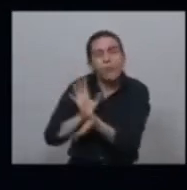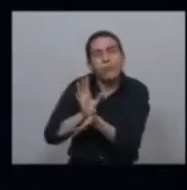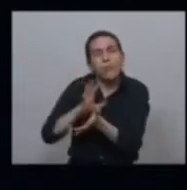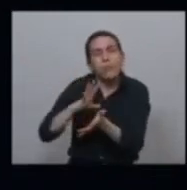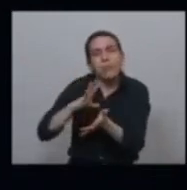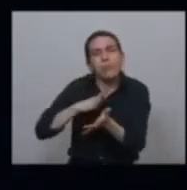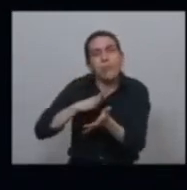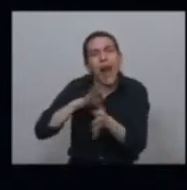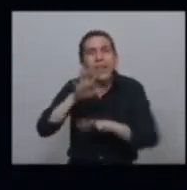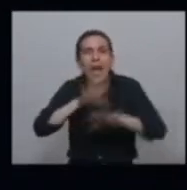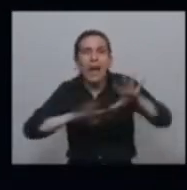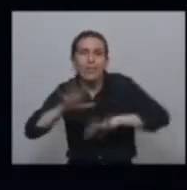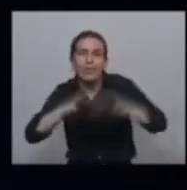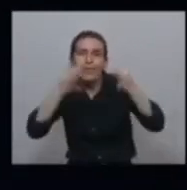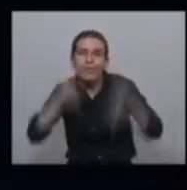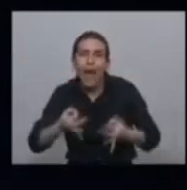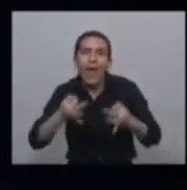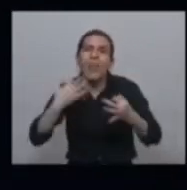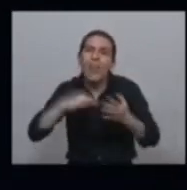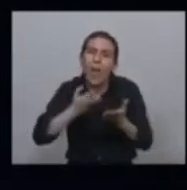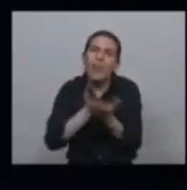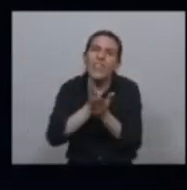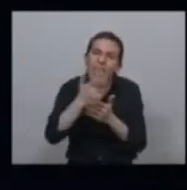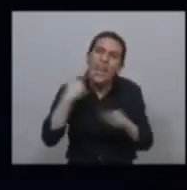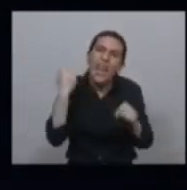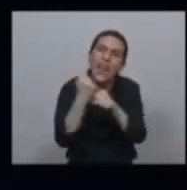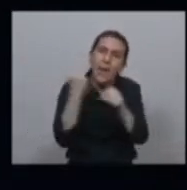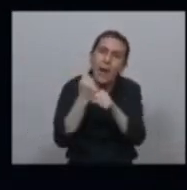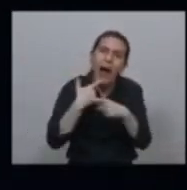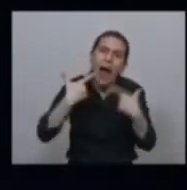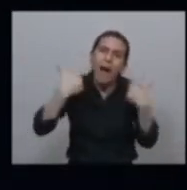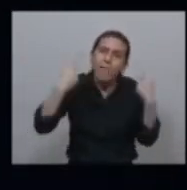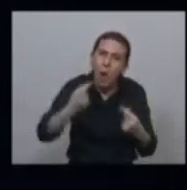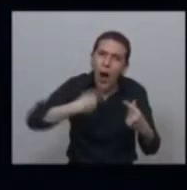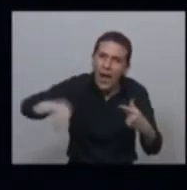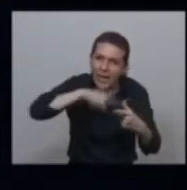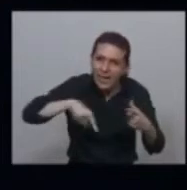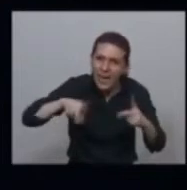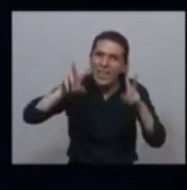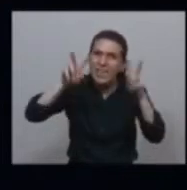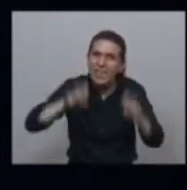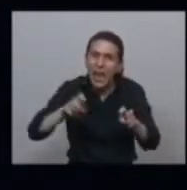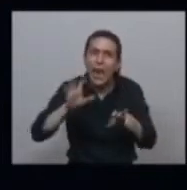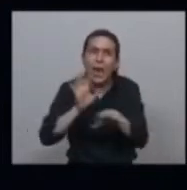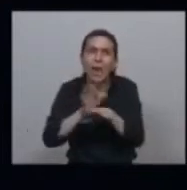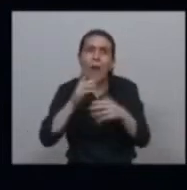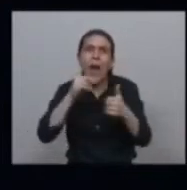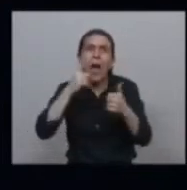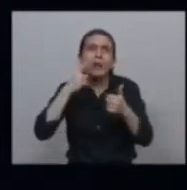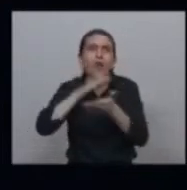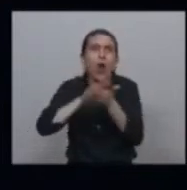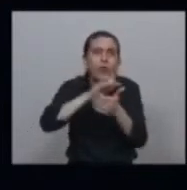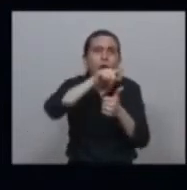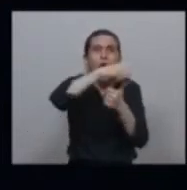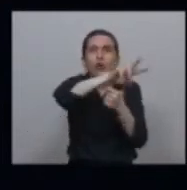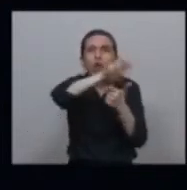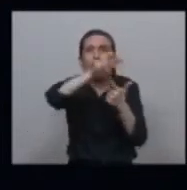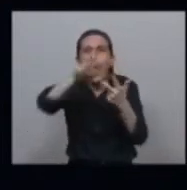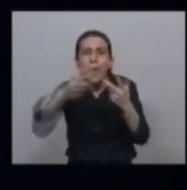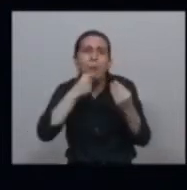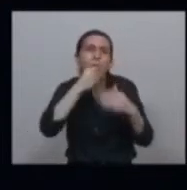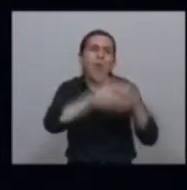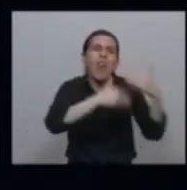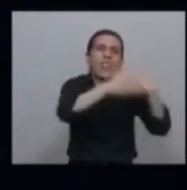condición necesaria, y hay que seguir trabajando fuertemente en generar condiciones para un sendero de desarrollo